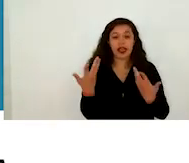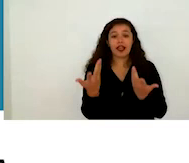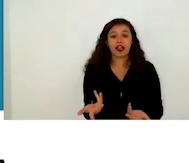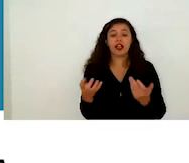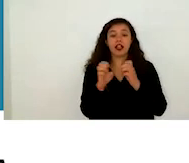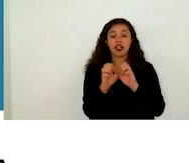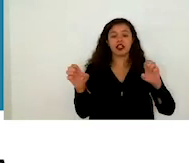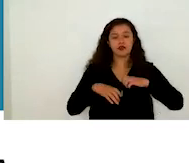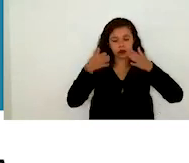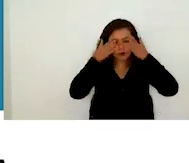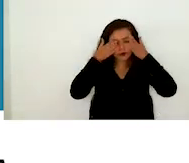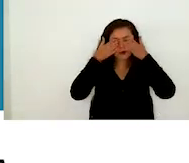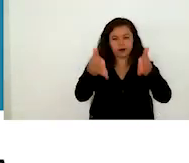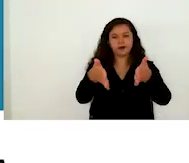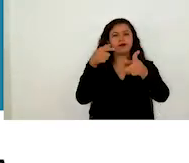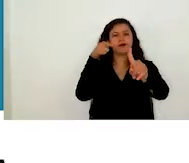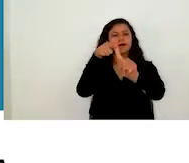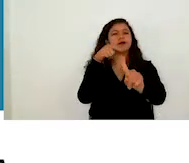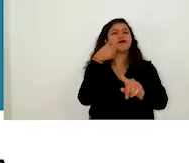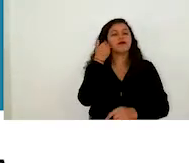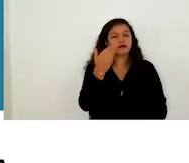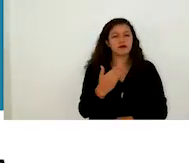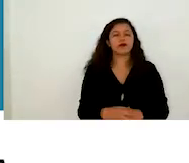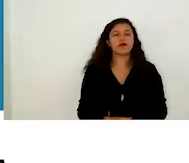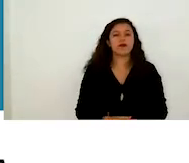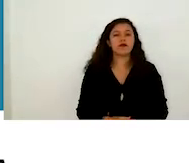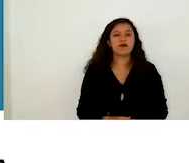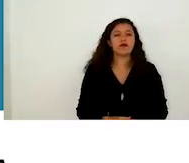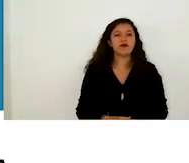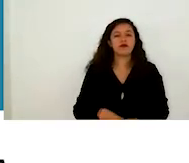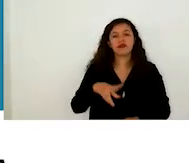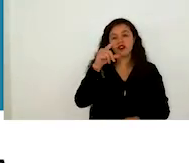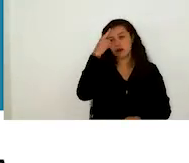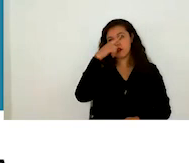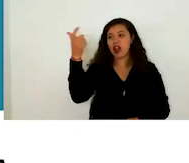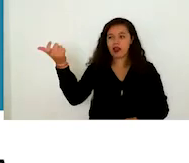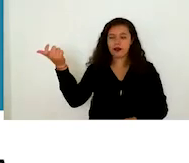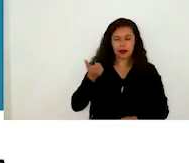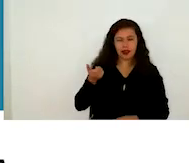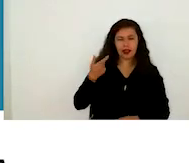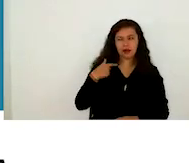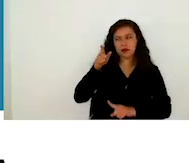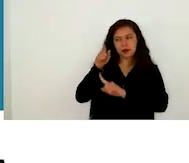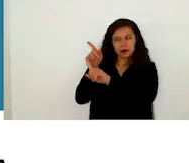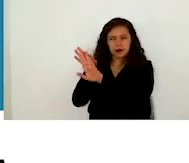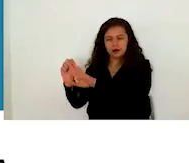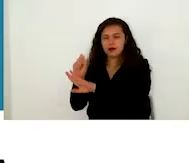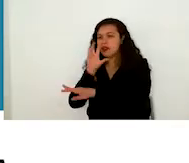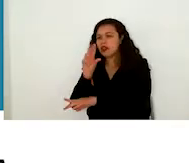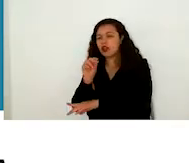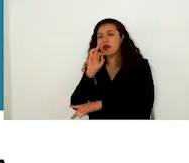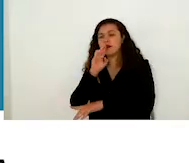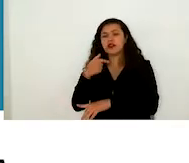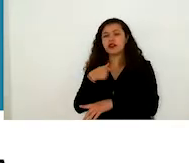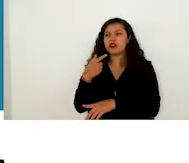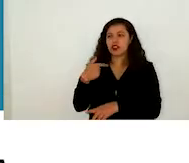centrados en el objetivo si no en el incentivo que miras si yo lo hago que me